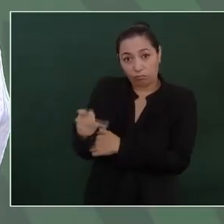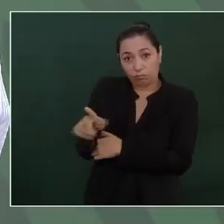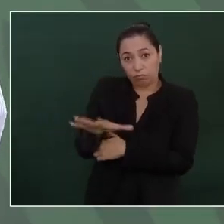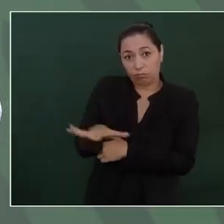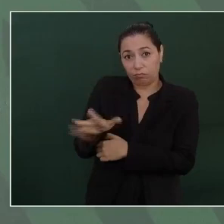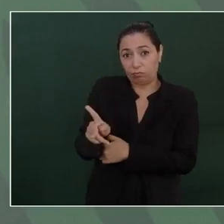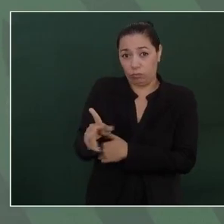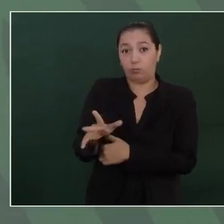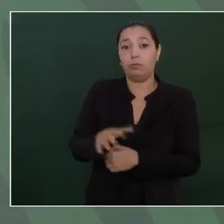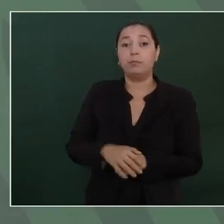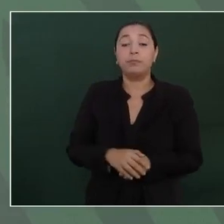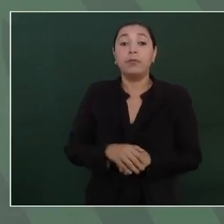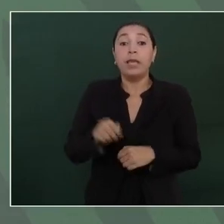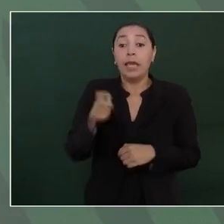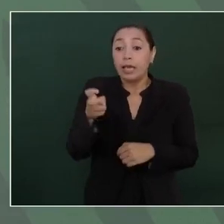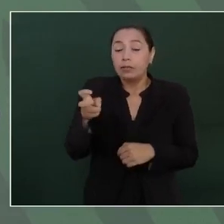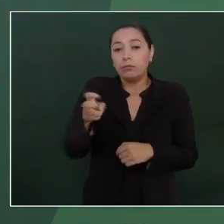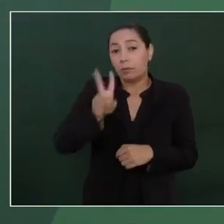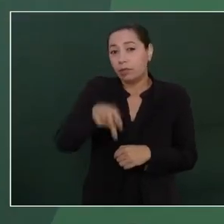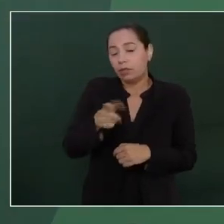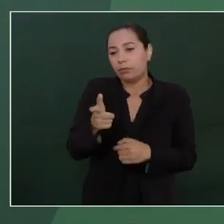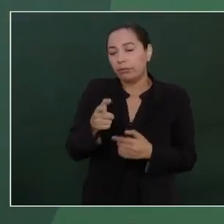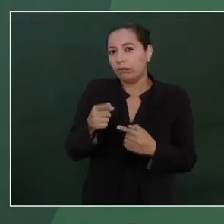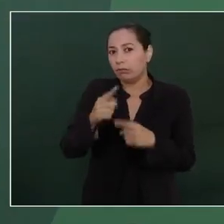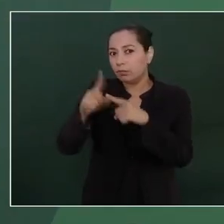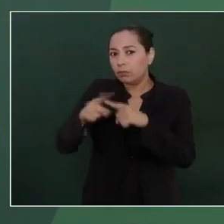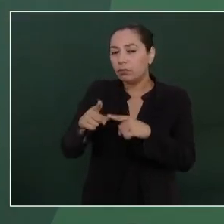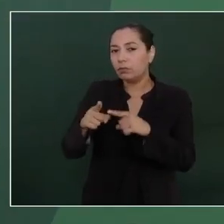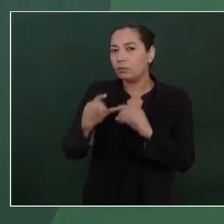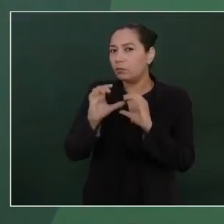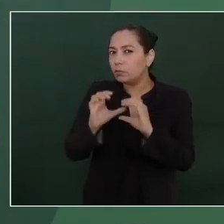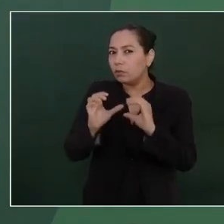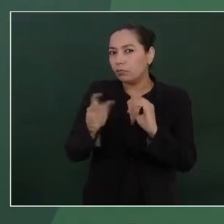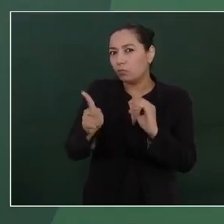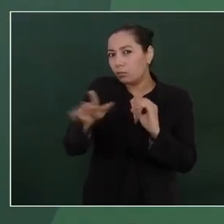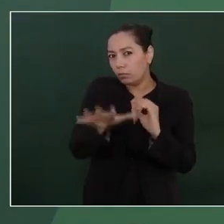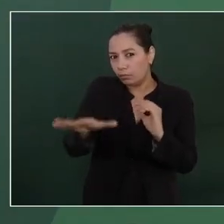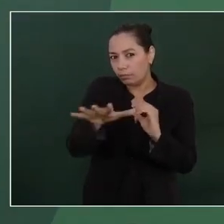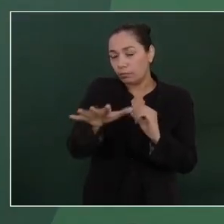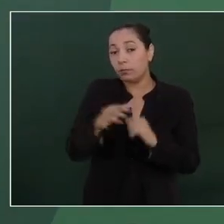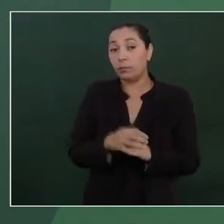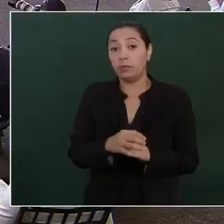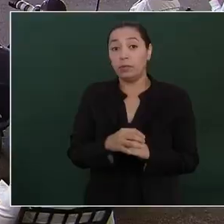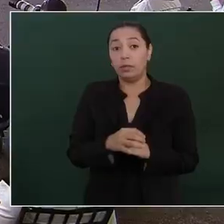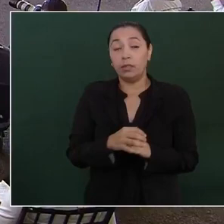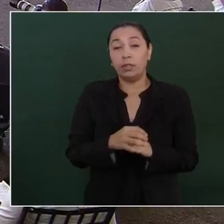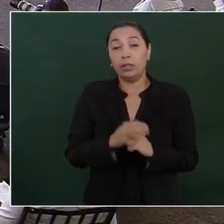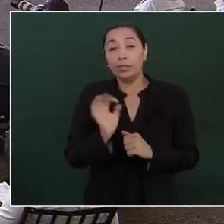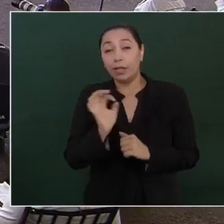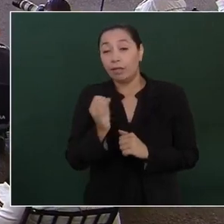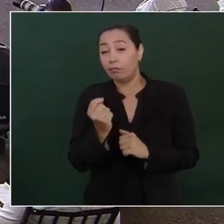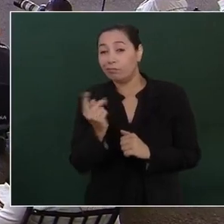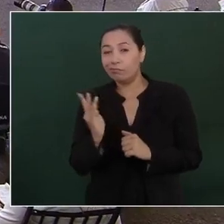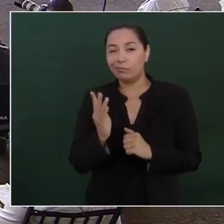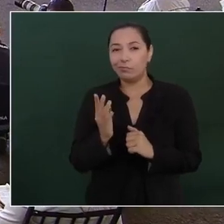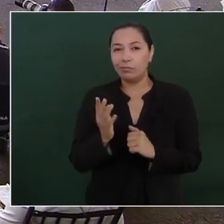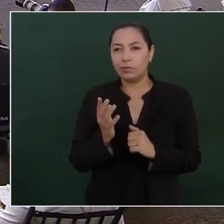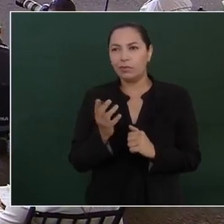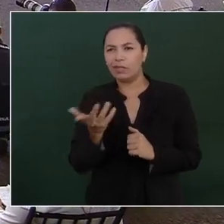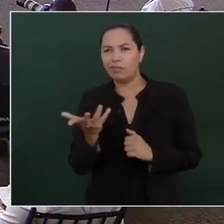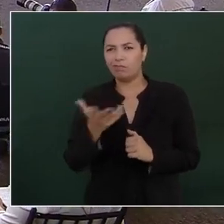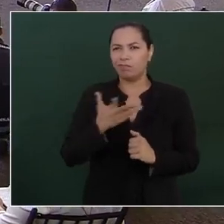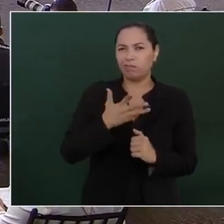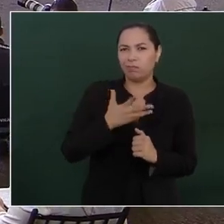y es bendito, hay que cuidarlo. Nadie tiene por